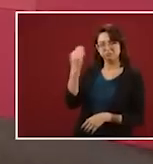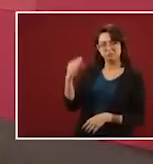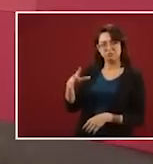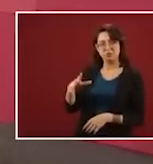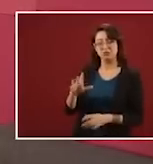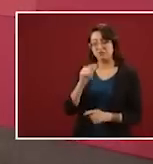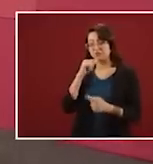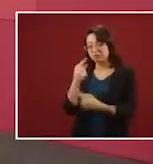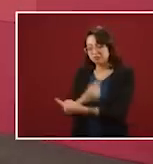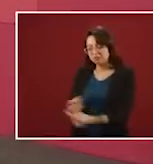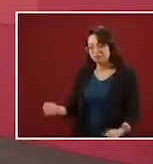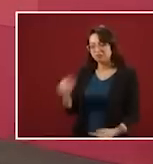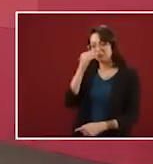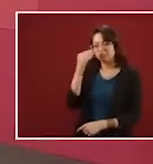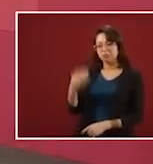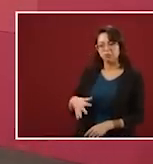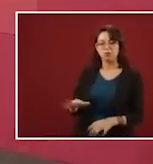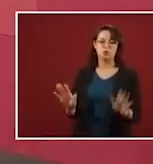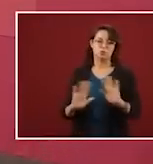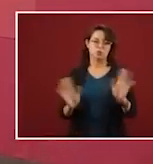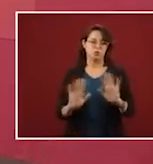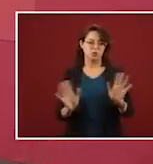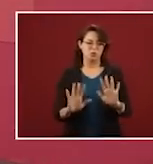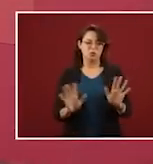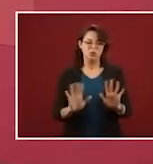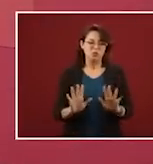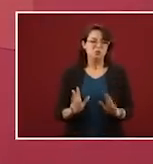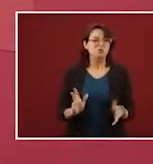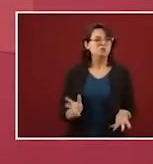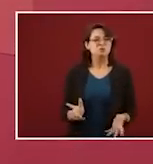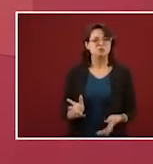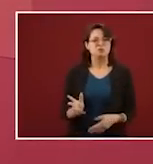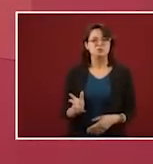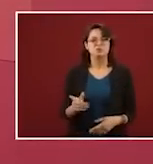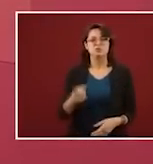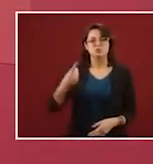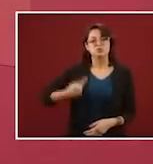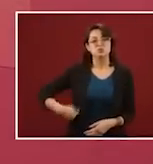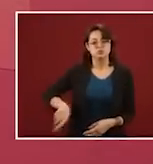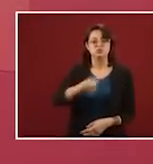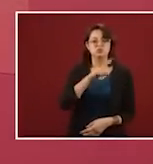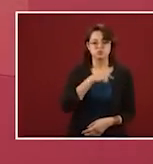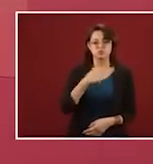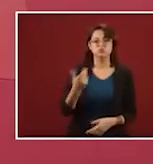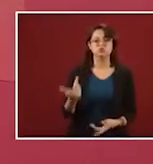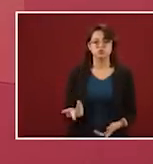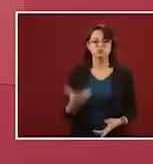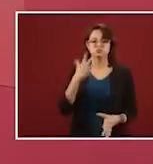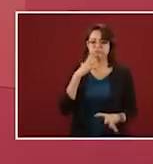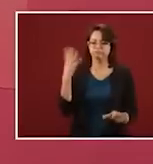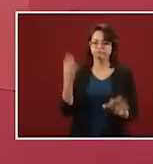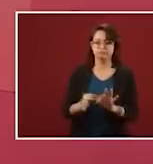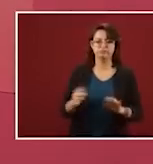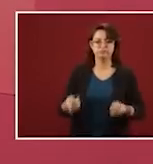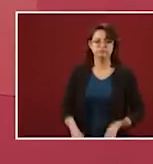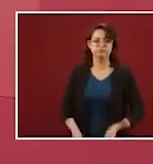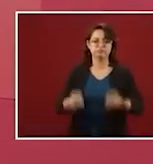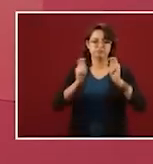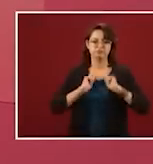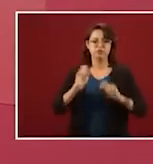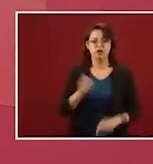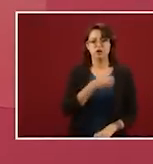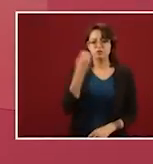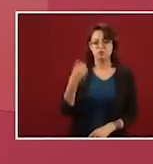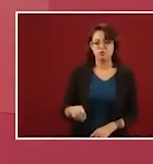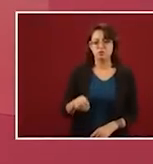los niños. Nosotros tenemos la obligación, la responsabilidad de que